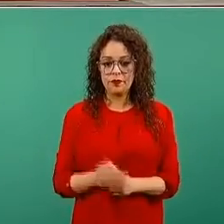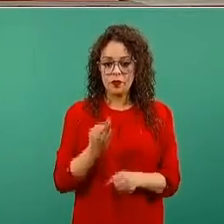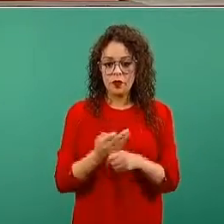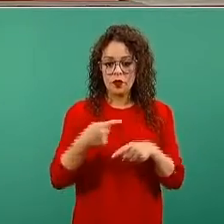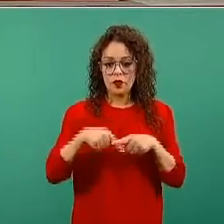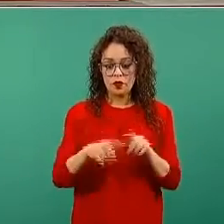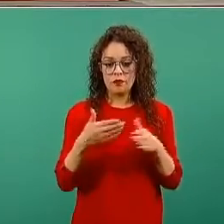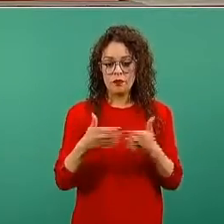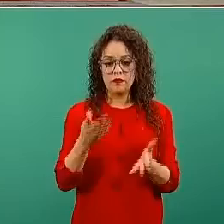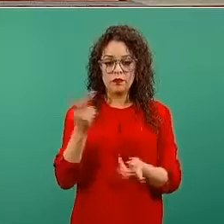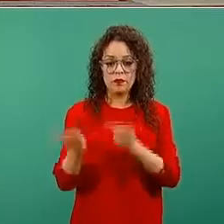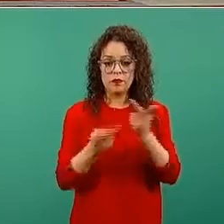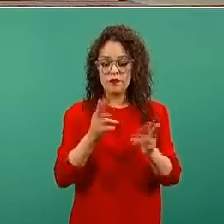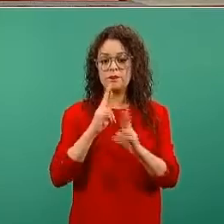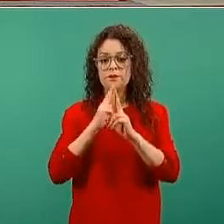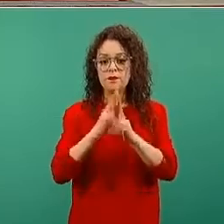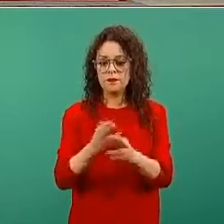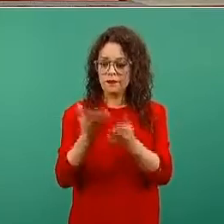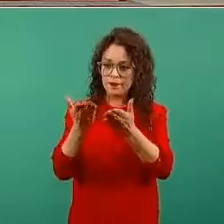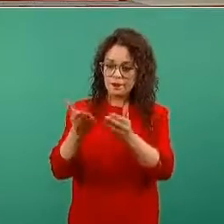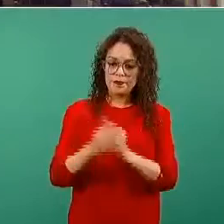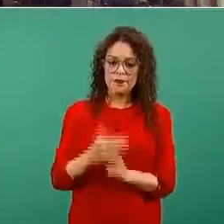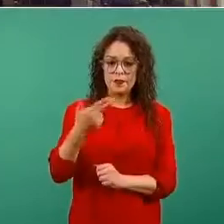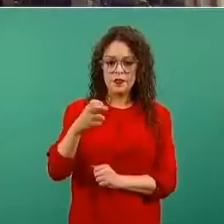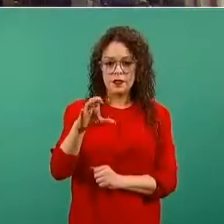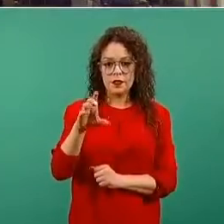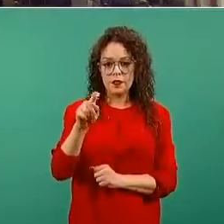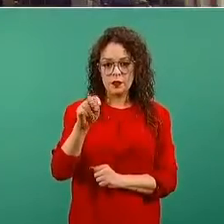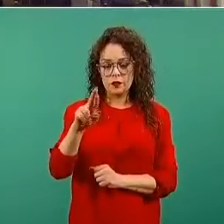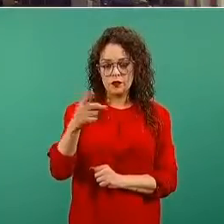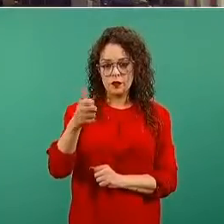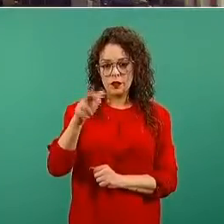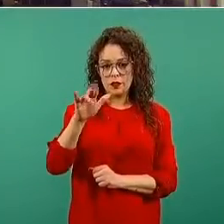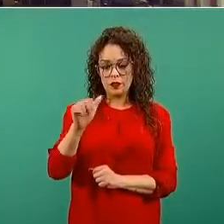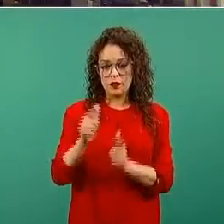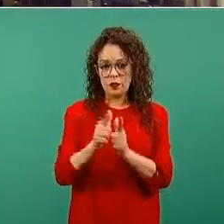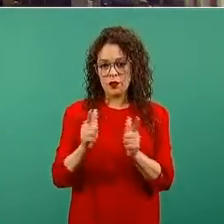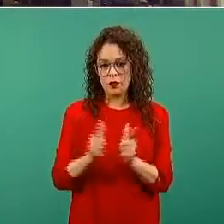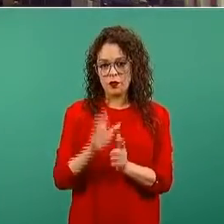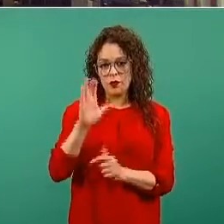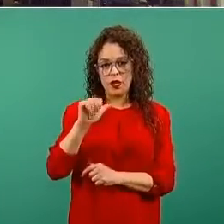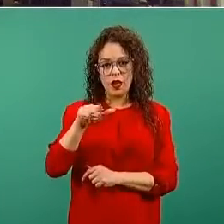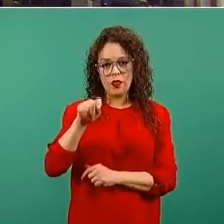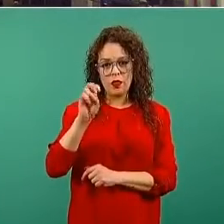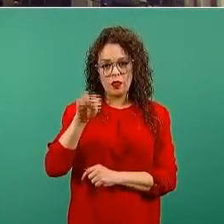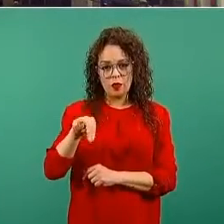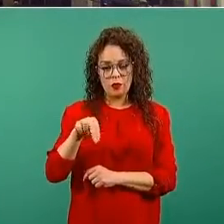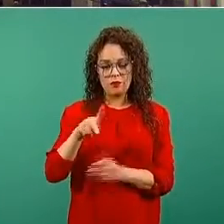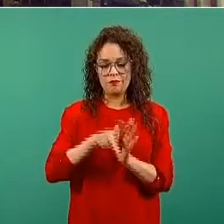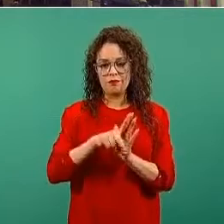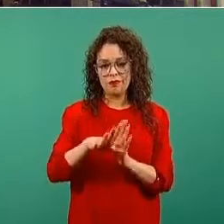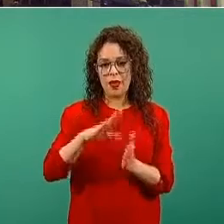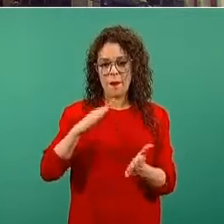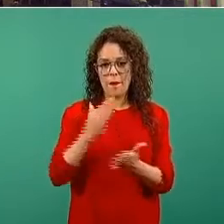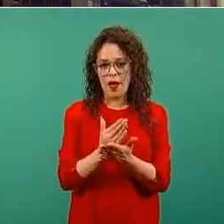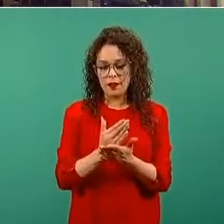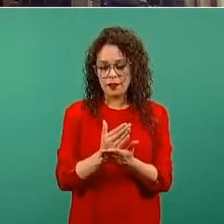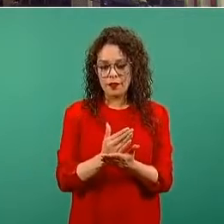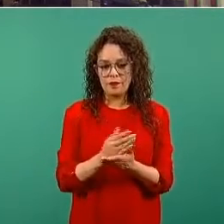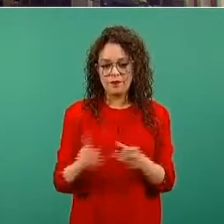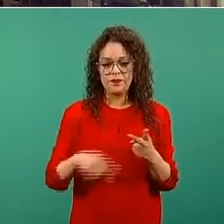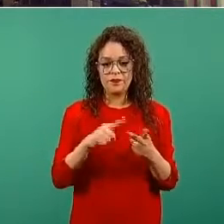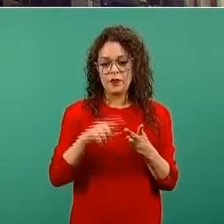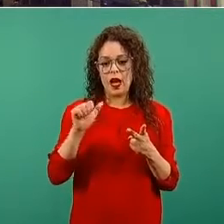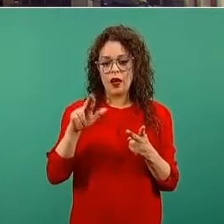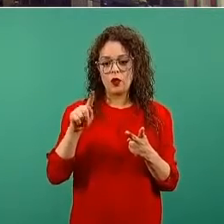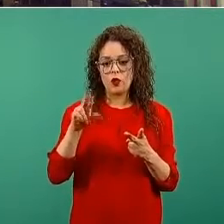las preguntas aquí en la sala. Héctor García, Grupo Cantón, Periódico Basta, Arturo Contreras, pie de página, y